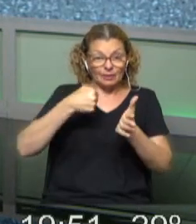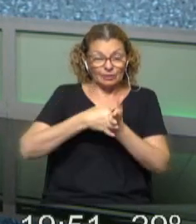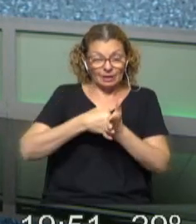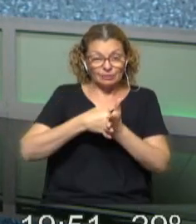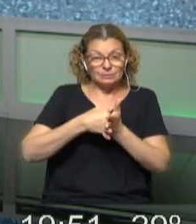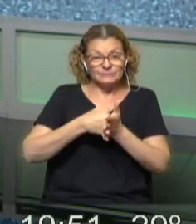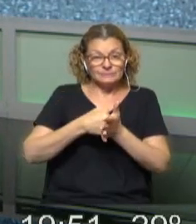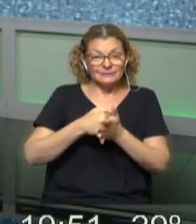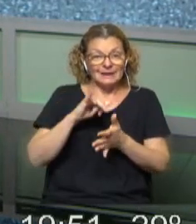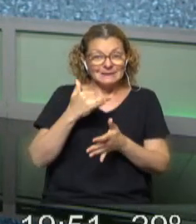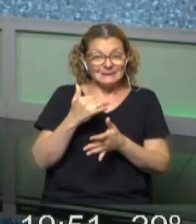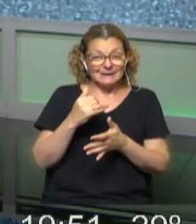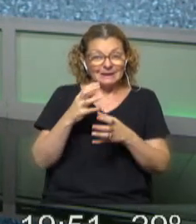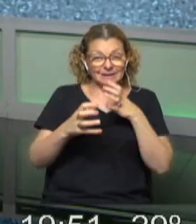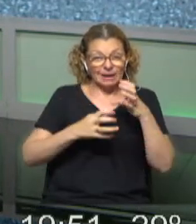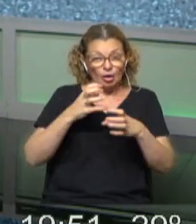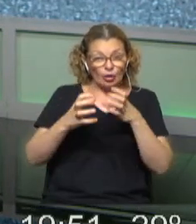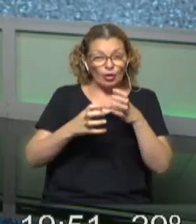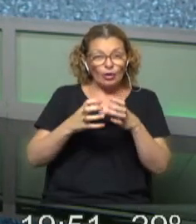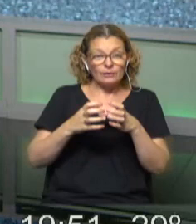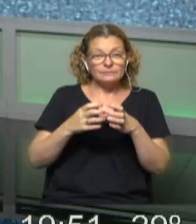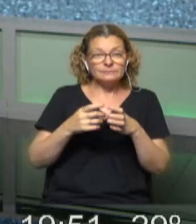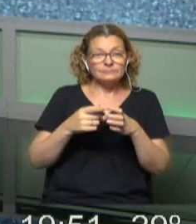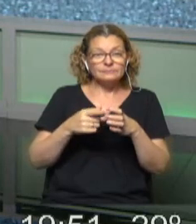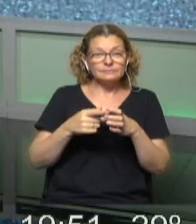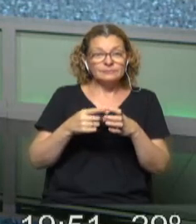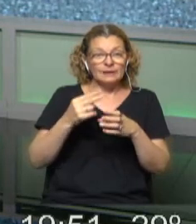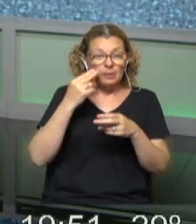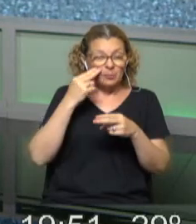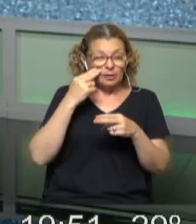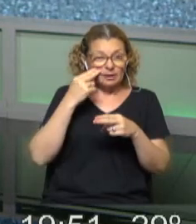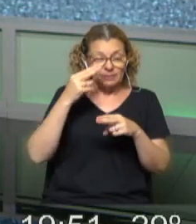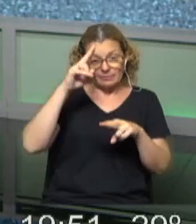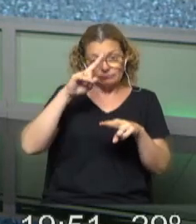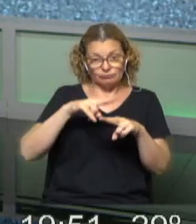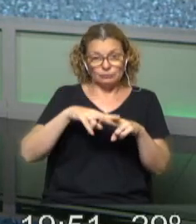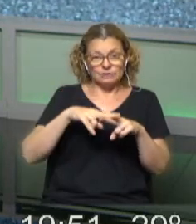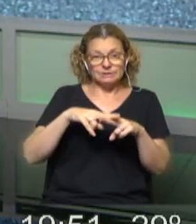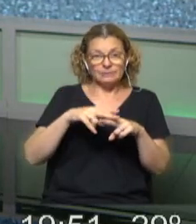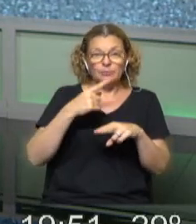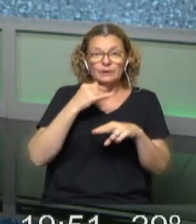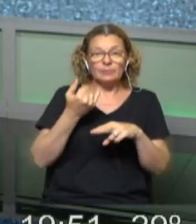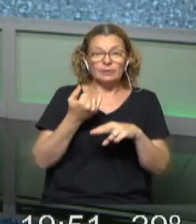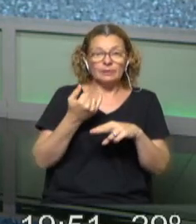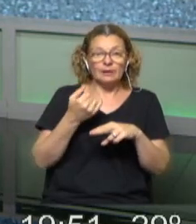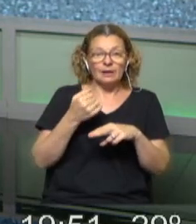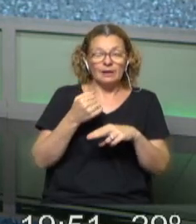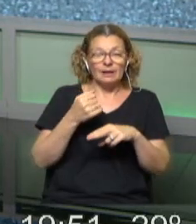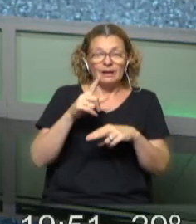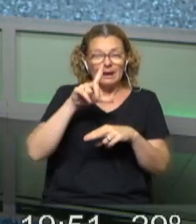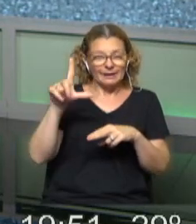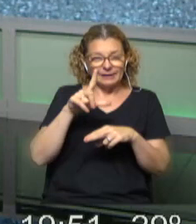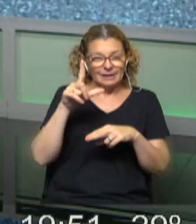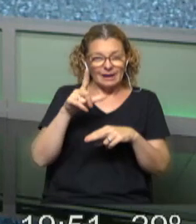y en celeste los siniestros que tuvieron lesionados graves o fatales, se destaca, por ejemplo, en Avenida Larrañaga y